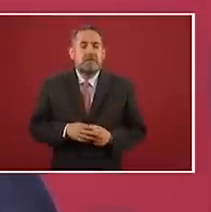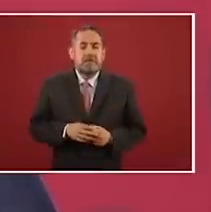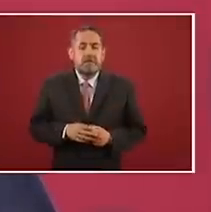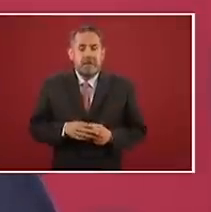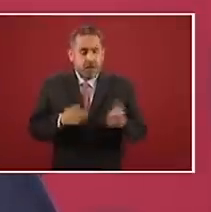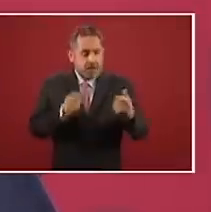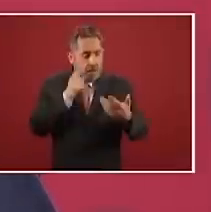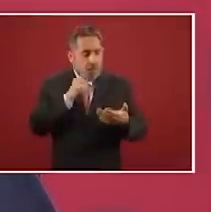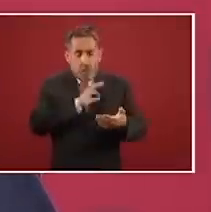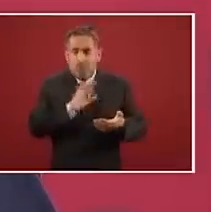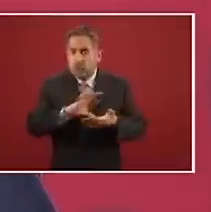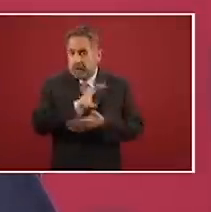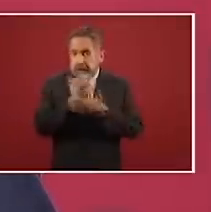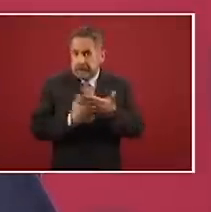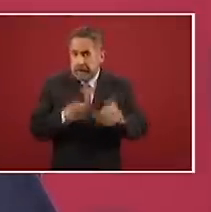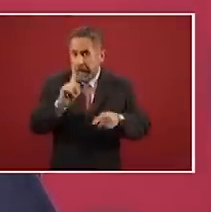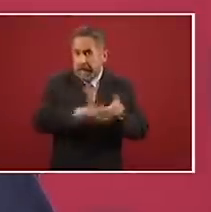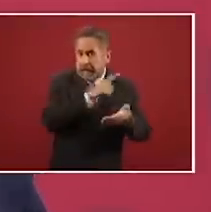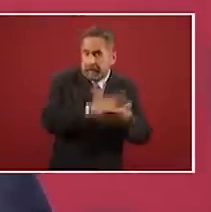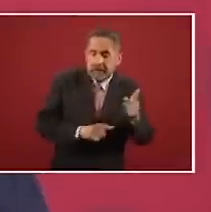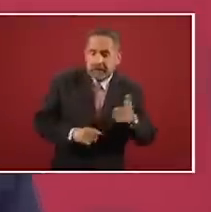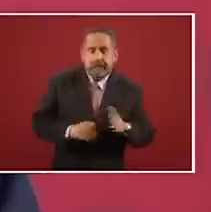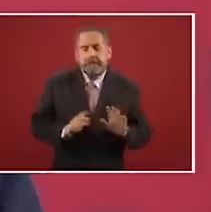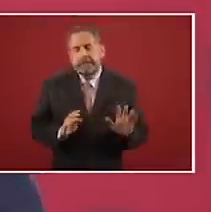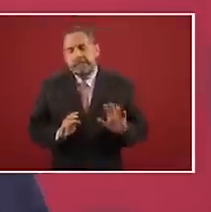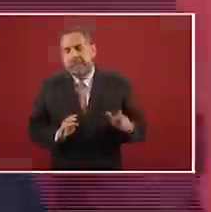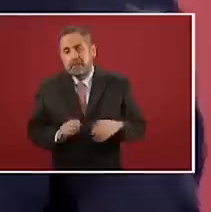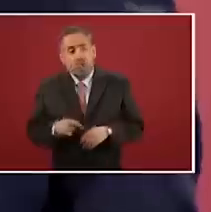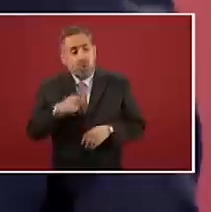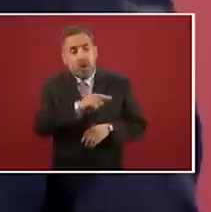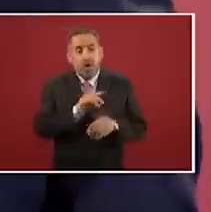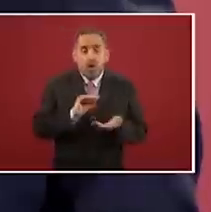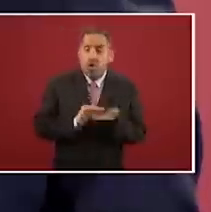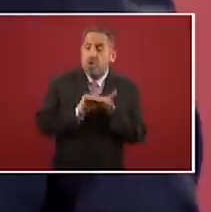elementos para hacerlo, porque si no invierten,